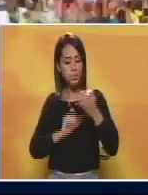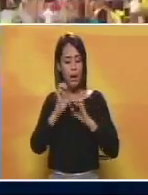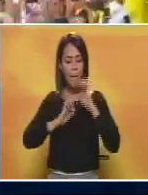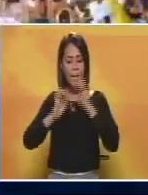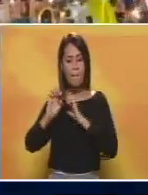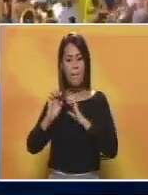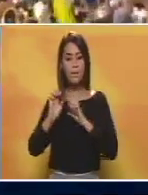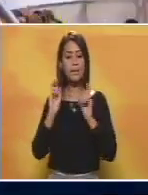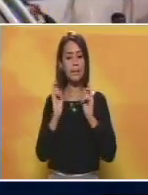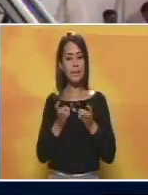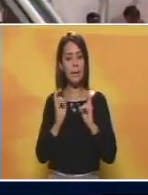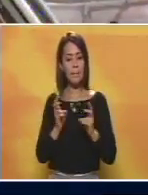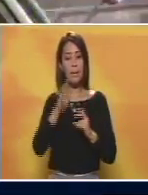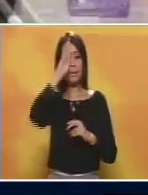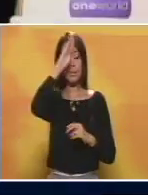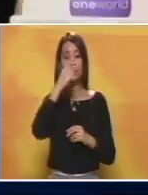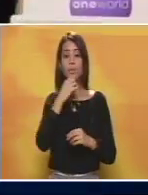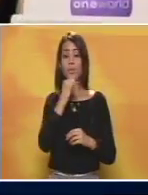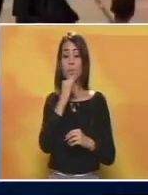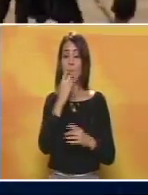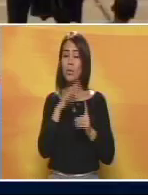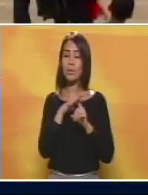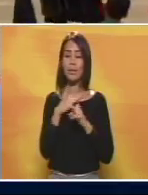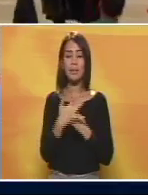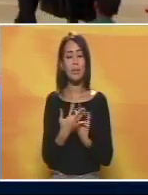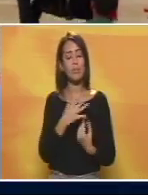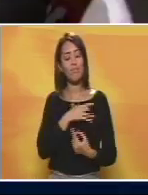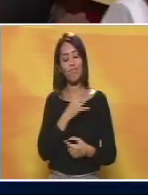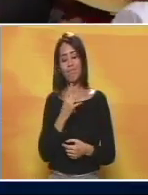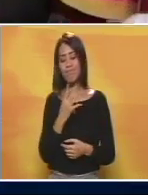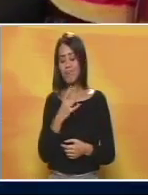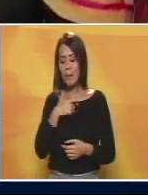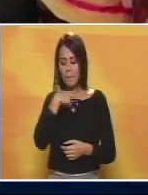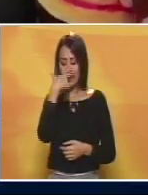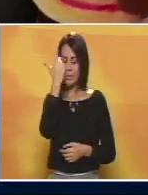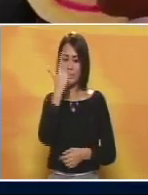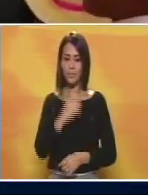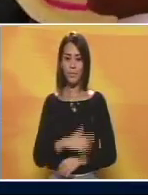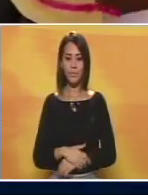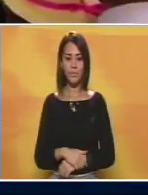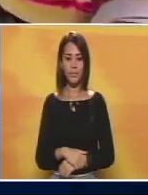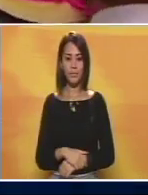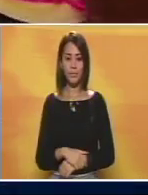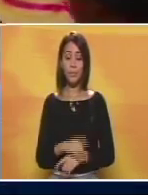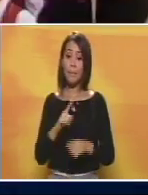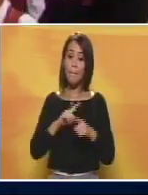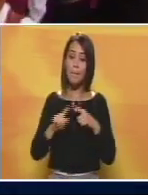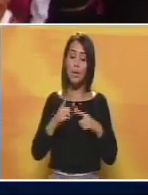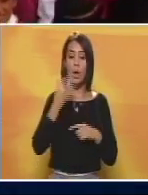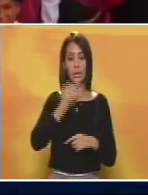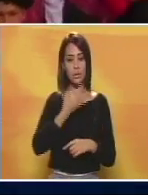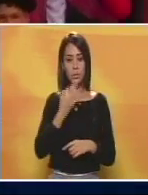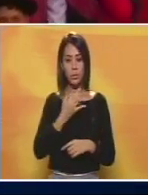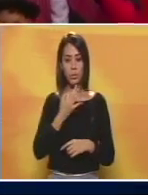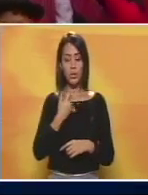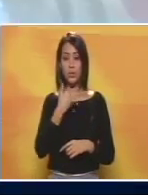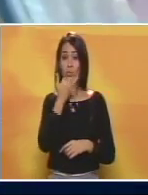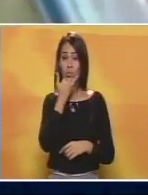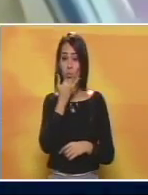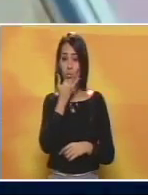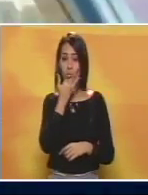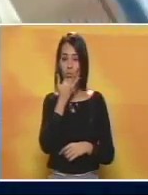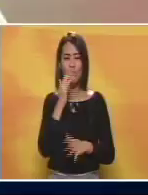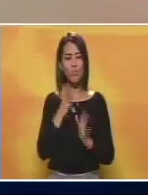el Santo Padre resaltó que la situación le ha hecho sentir dolor y vergüenza. Sin embargo, aseguró que sus errores